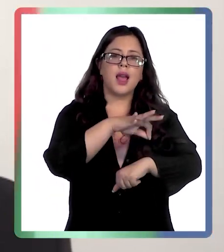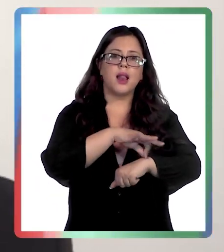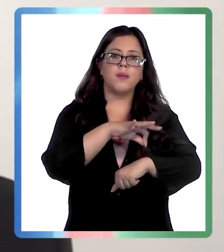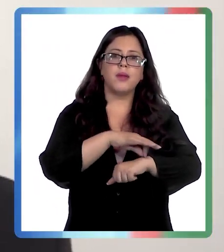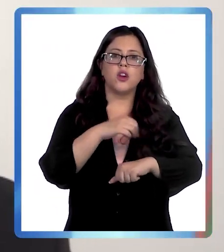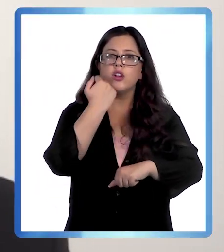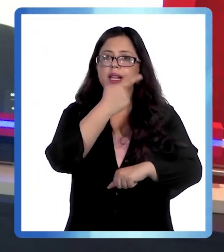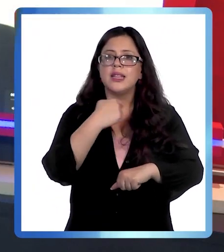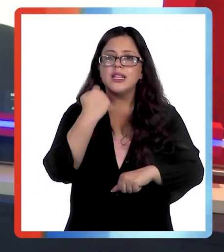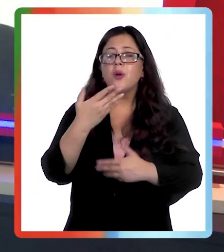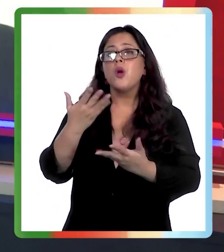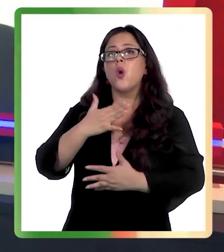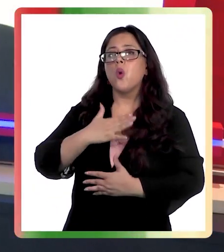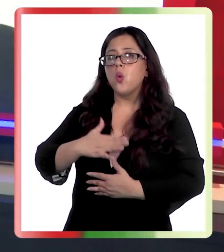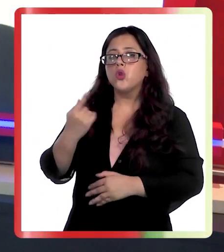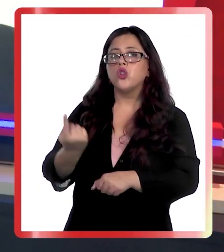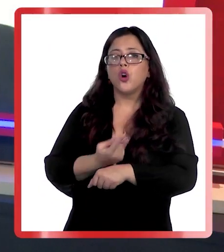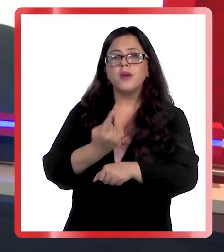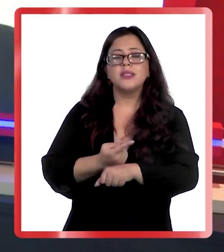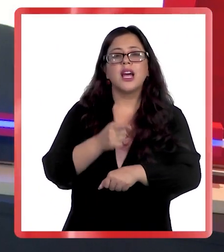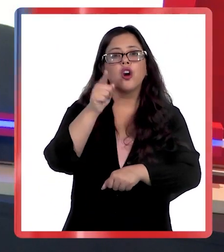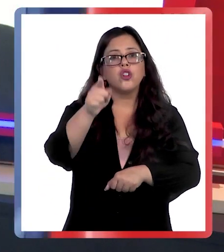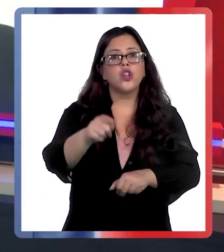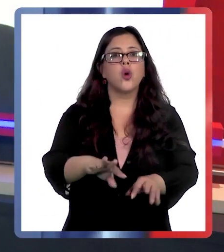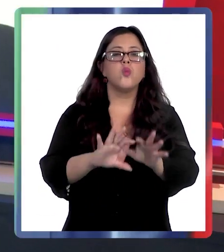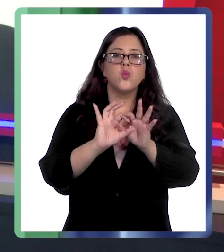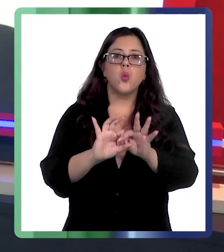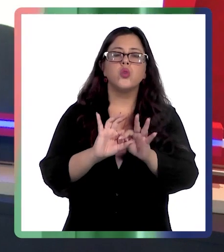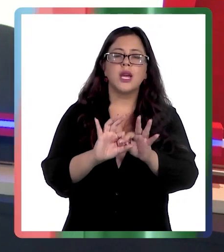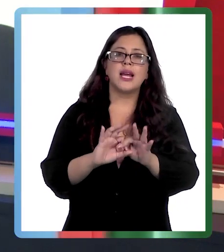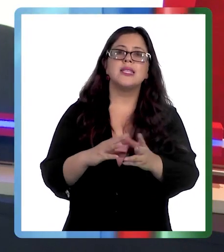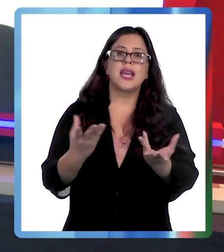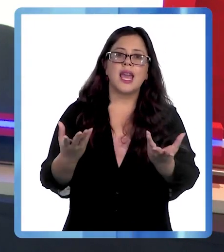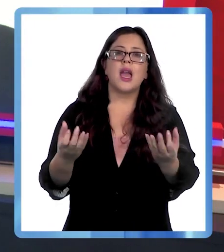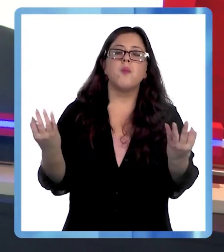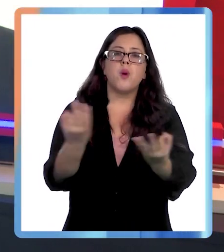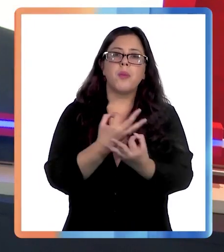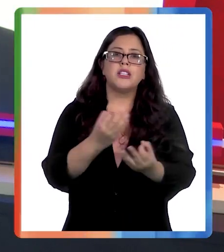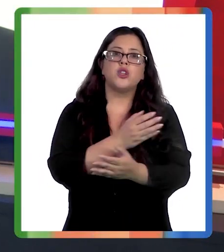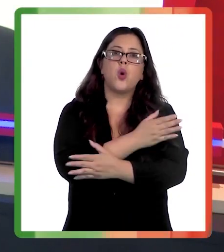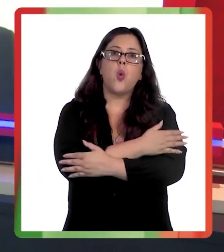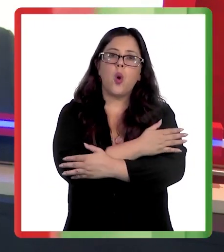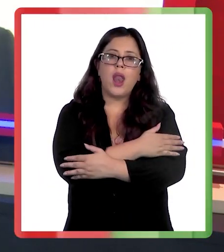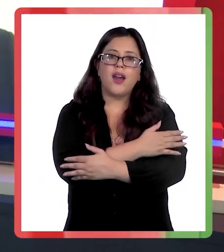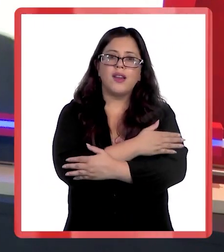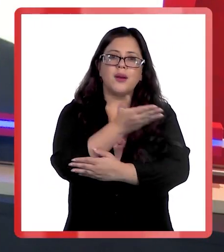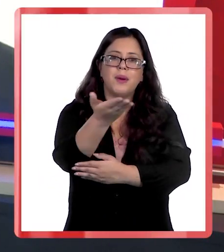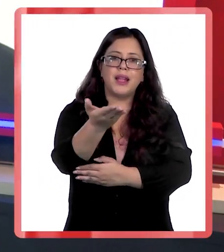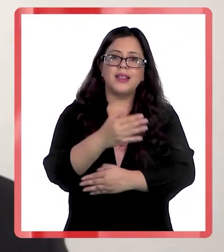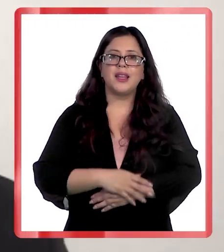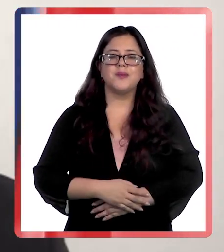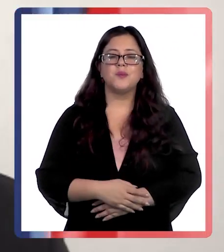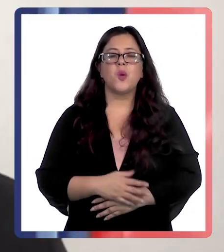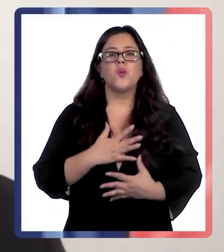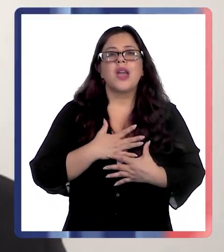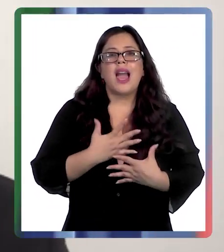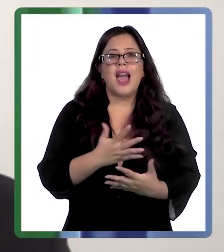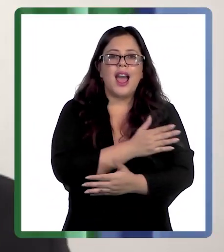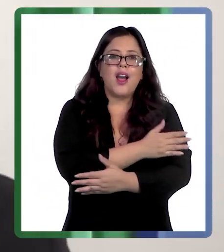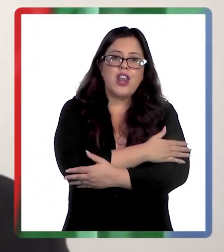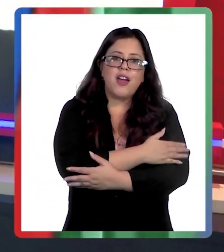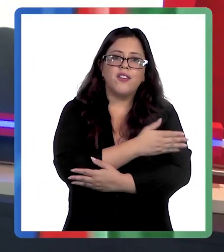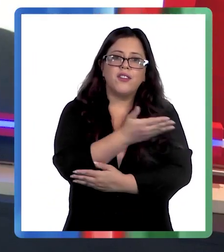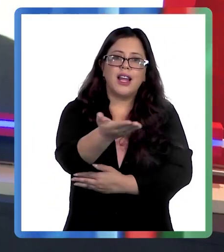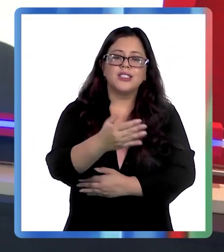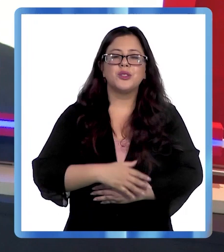al dentista muy bien Un gusto conversar contigo Y muchísimas gracias por los consejos te mandamos un abrazo grande encantado un